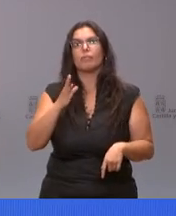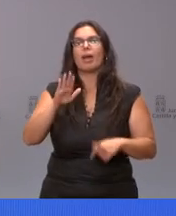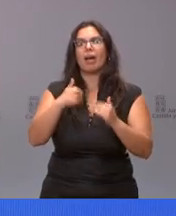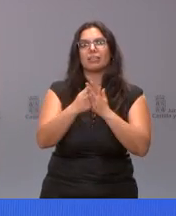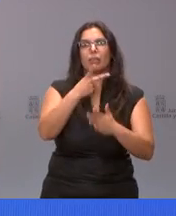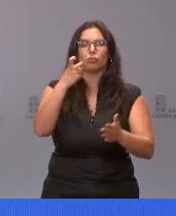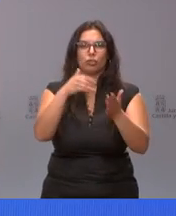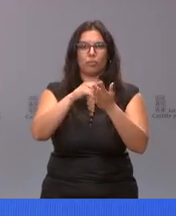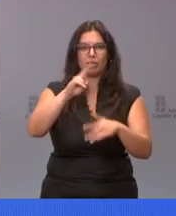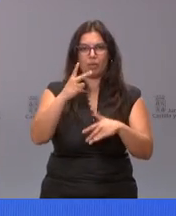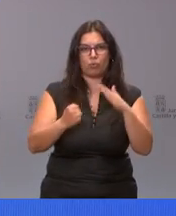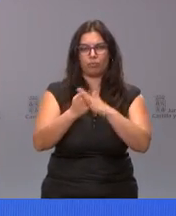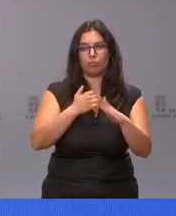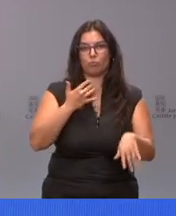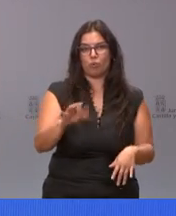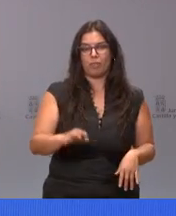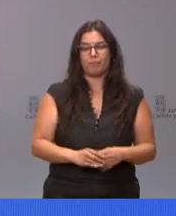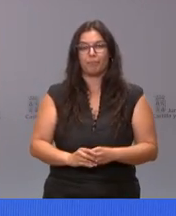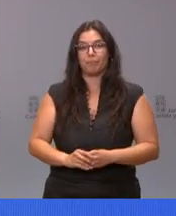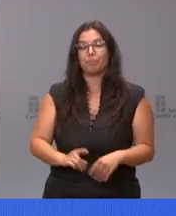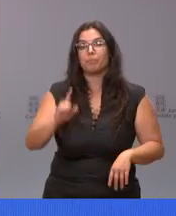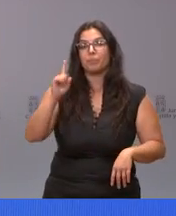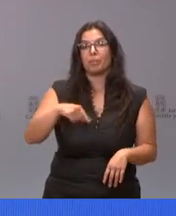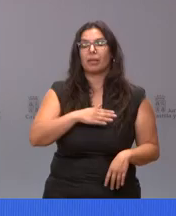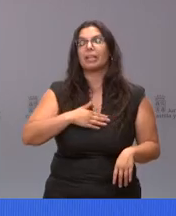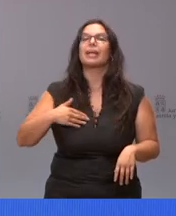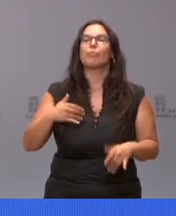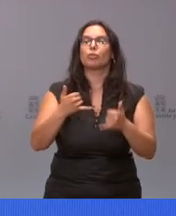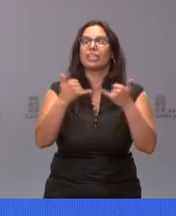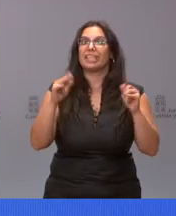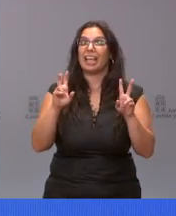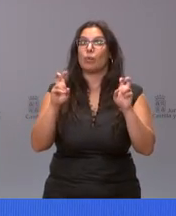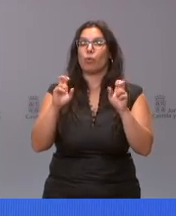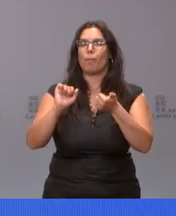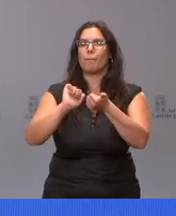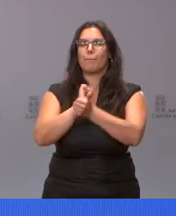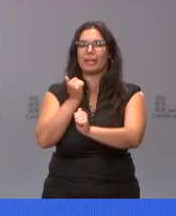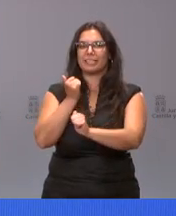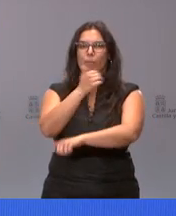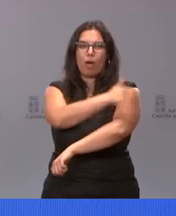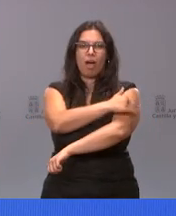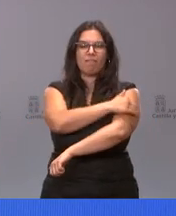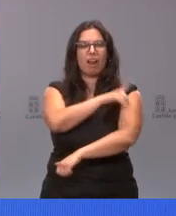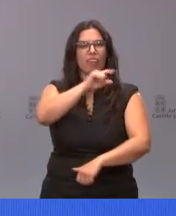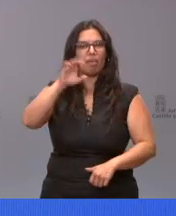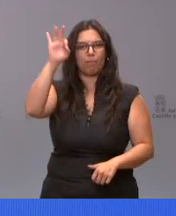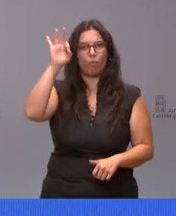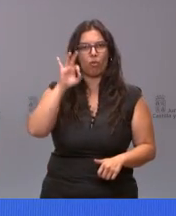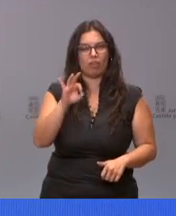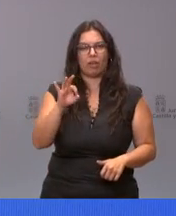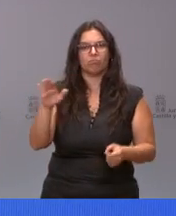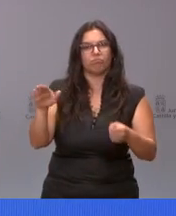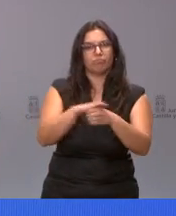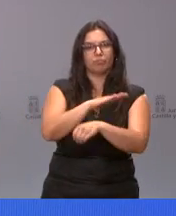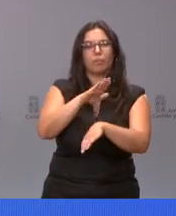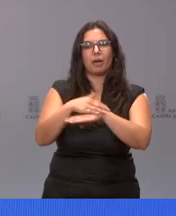euros. También queremos abrir una nueva línea de préstamos avalados al 100% para